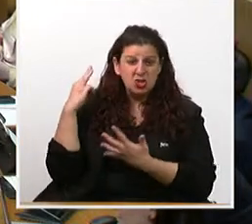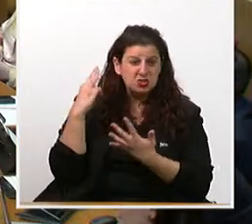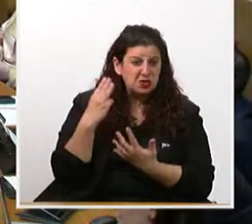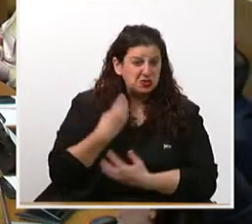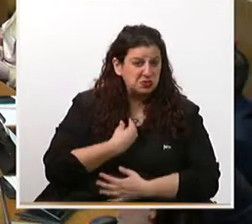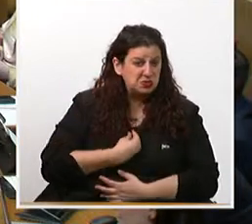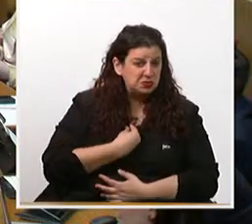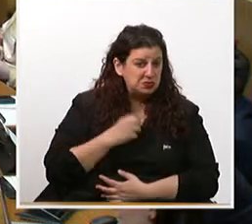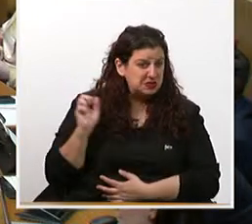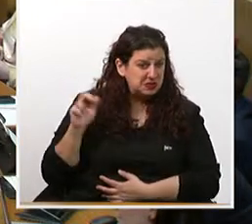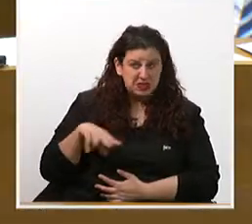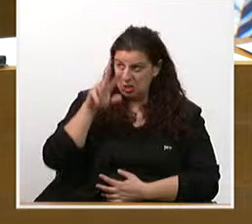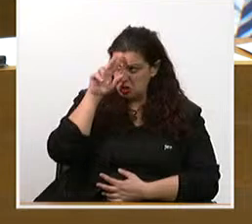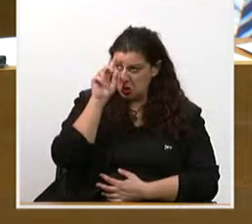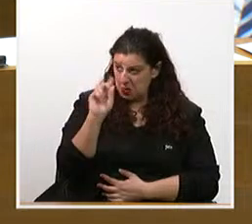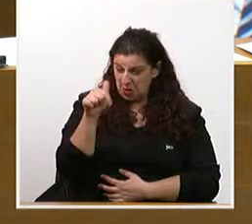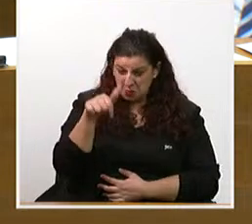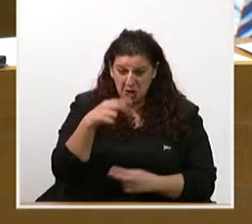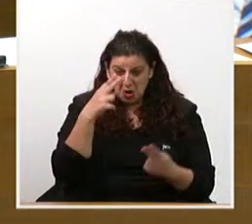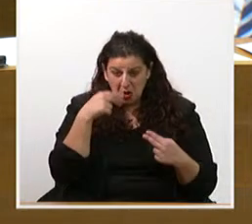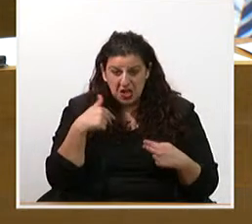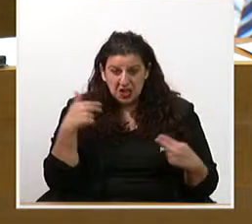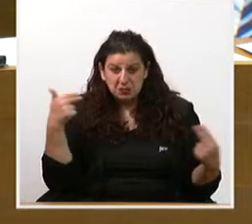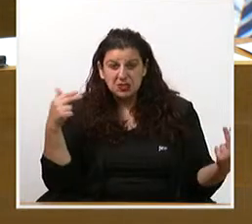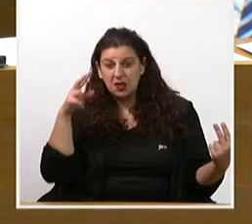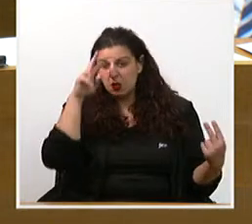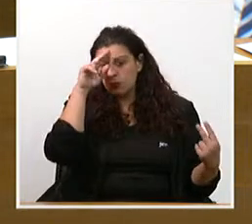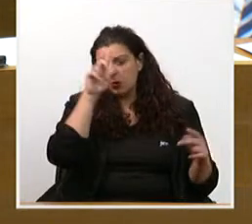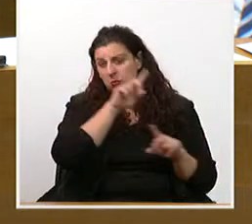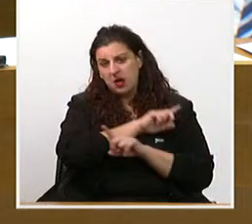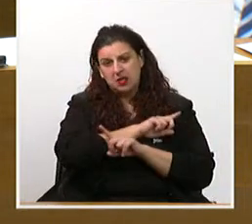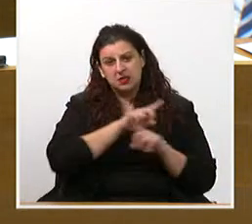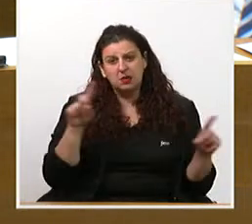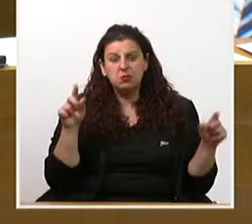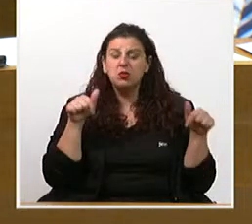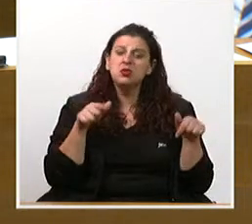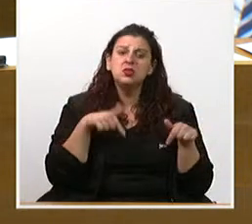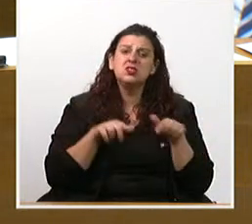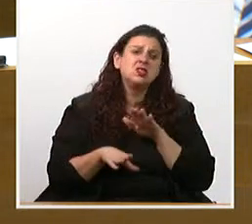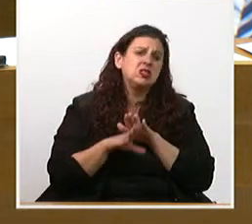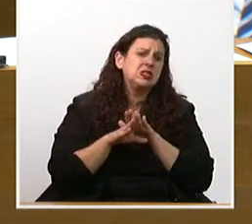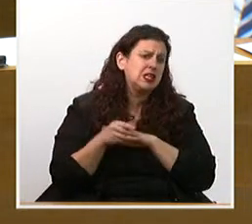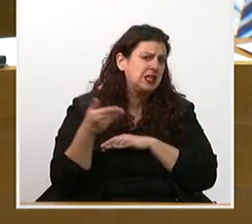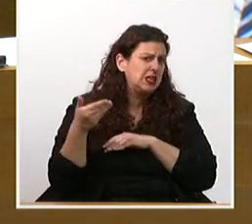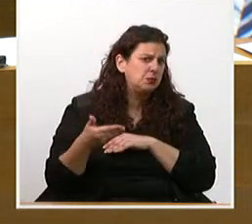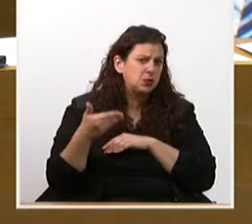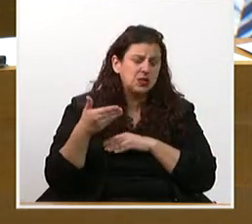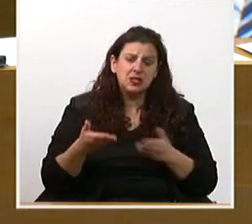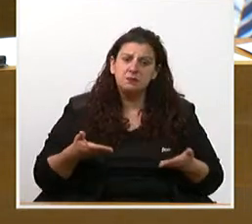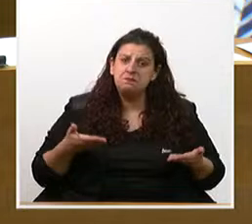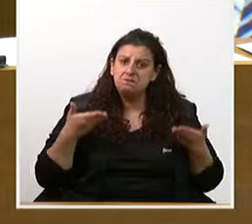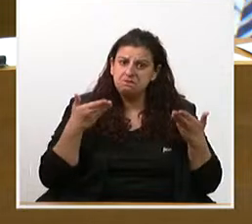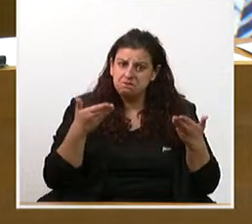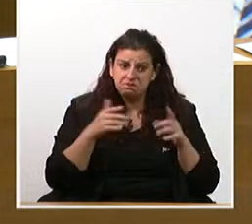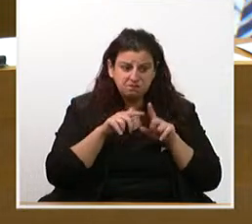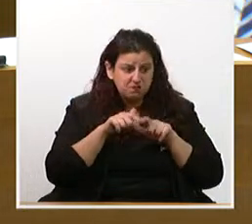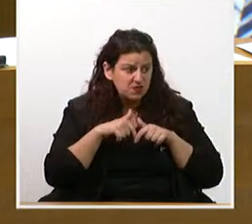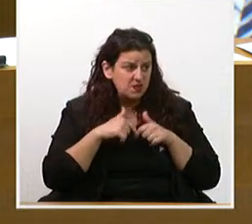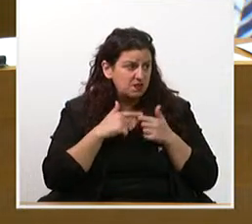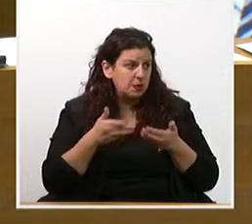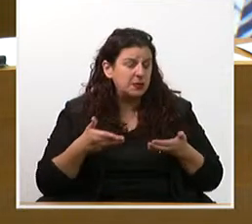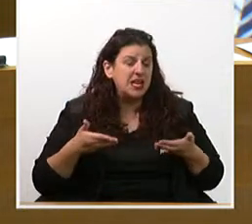hoy que tampoco les preocupan realmente y por lo tanto vamos a seguir en lo importante en ayudar a las familias a